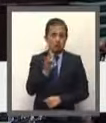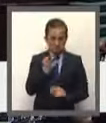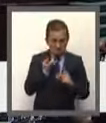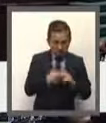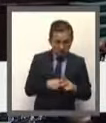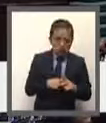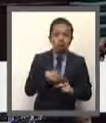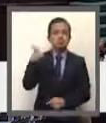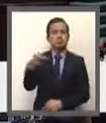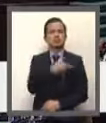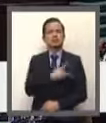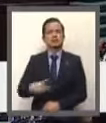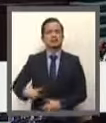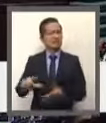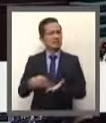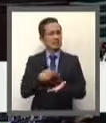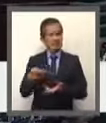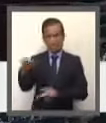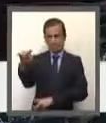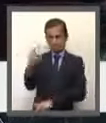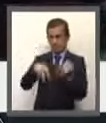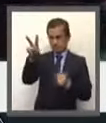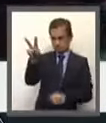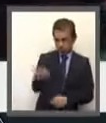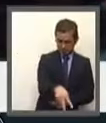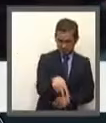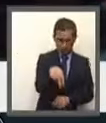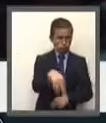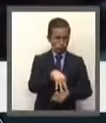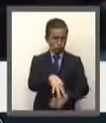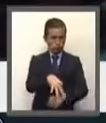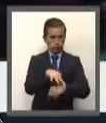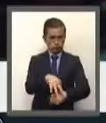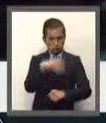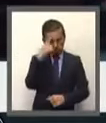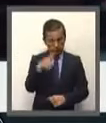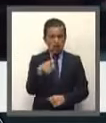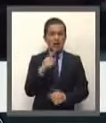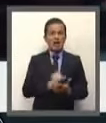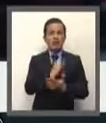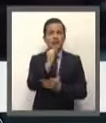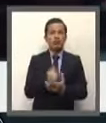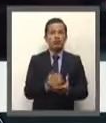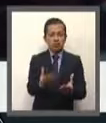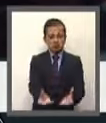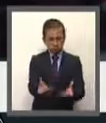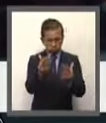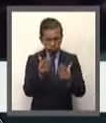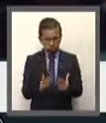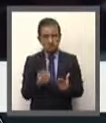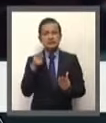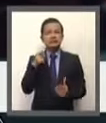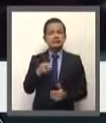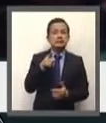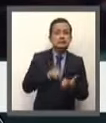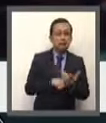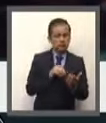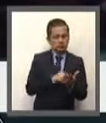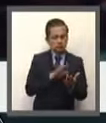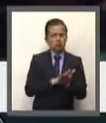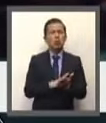presentarse personalmente para entregar un informe escrito en el que manifieste el estado general que